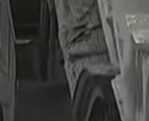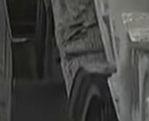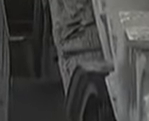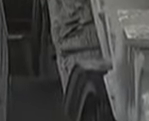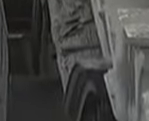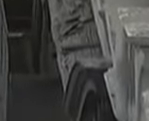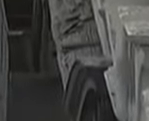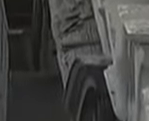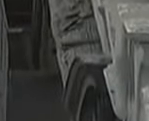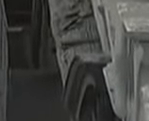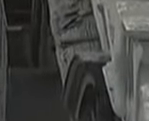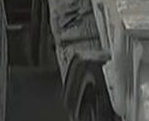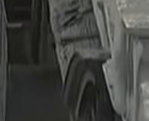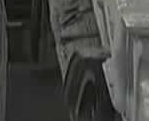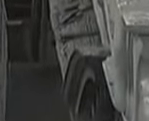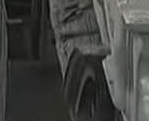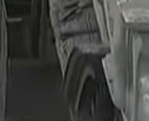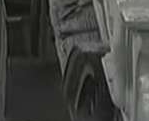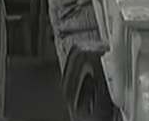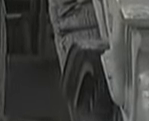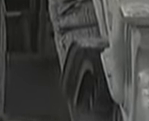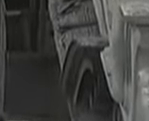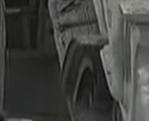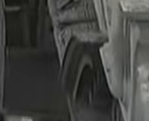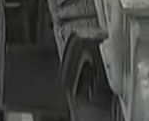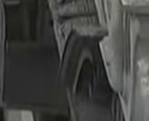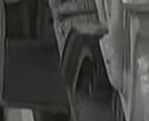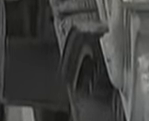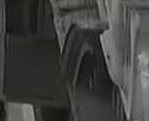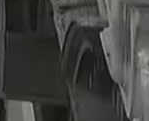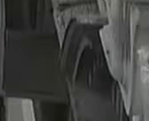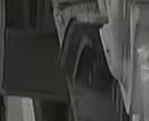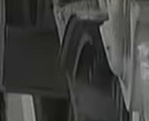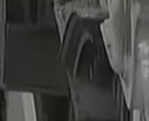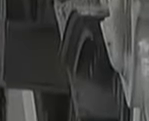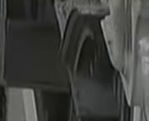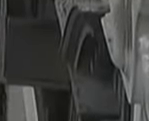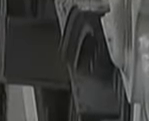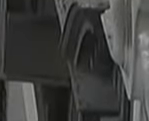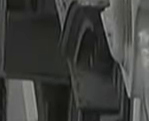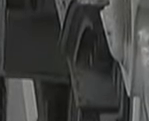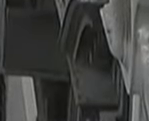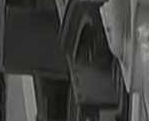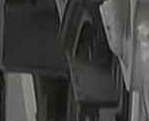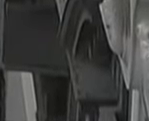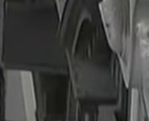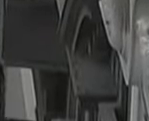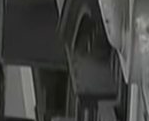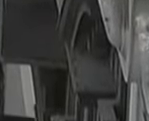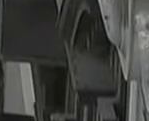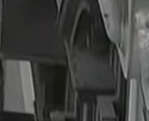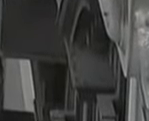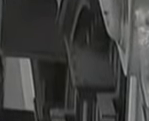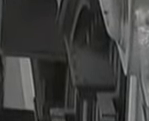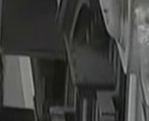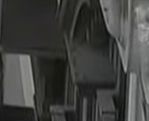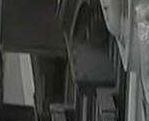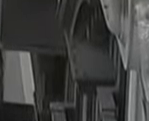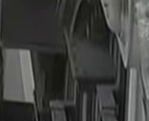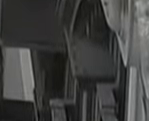La presidenta Mirta Vázquez está sonriente, está caminando, con un buen semblante